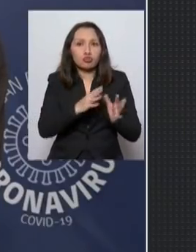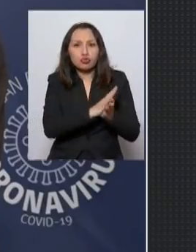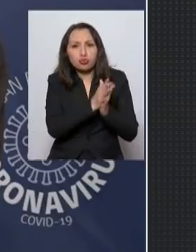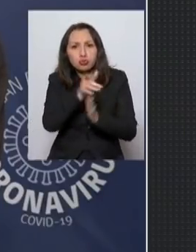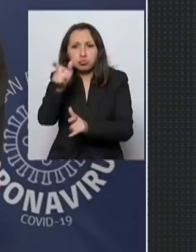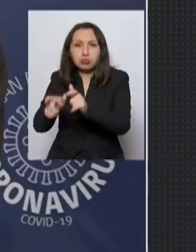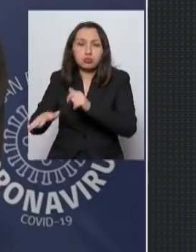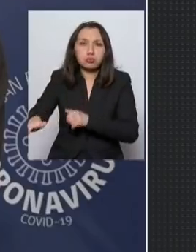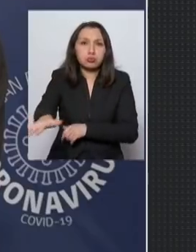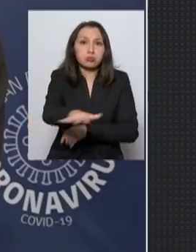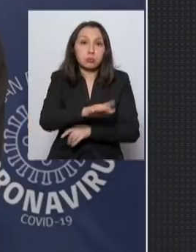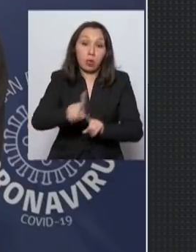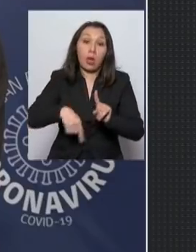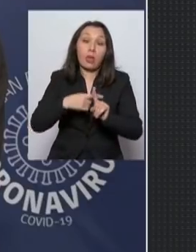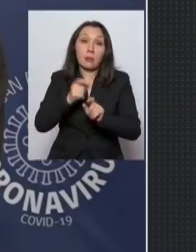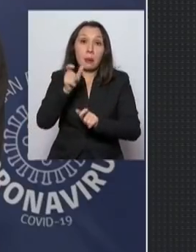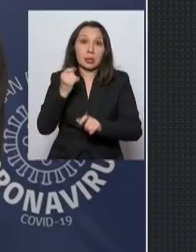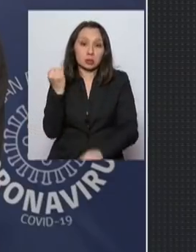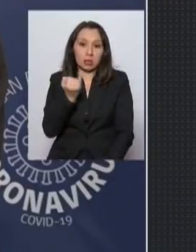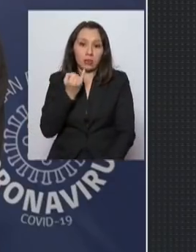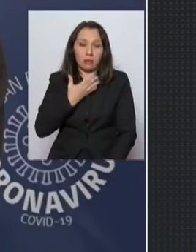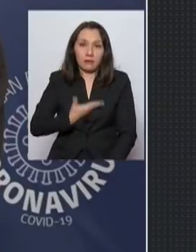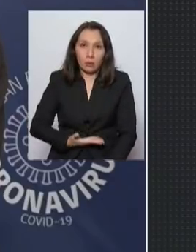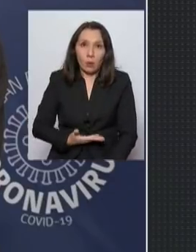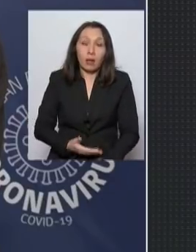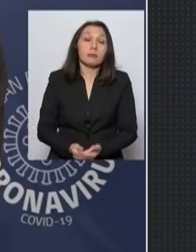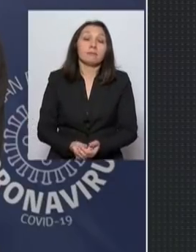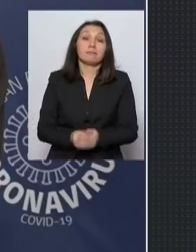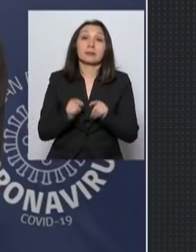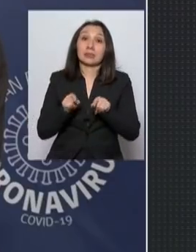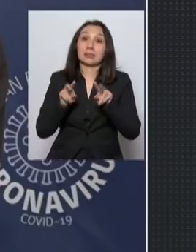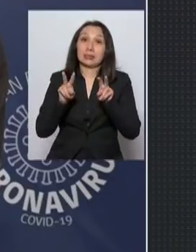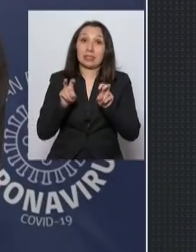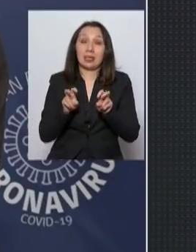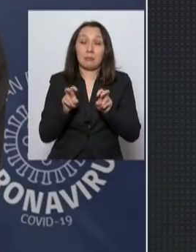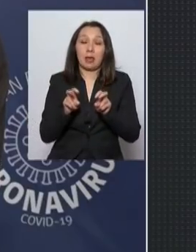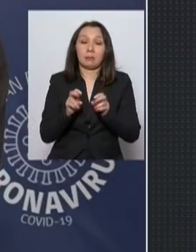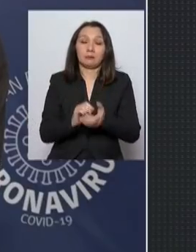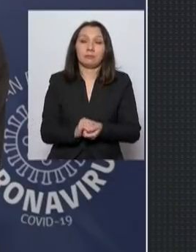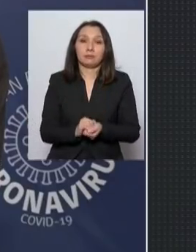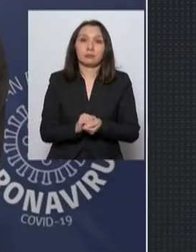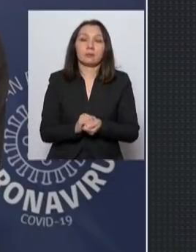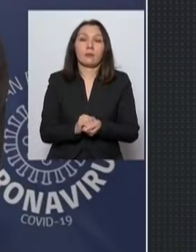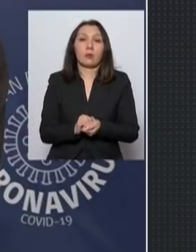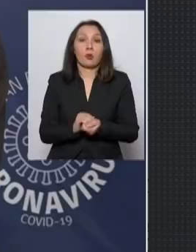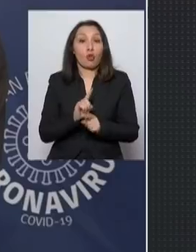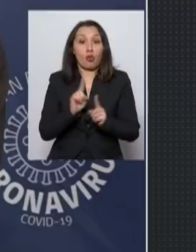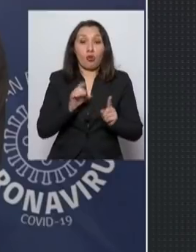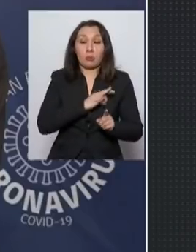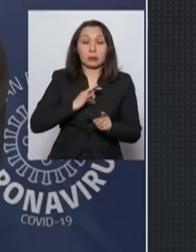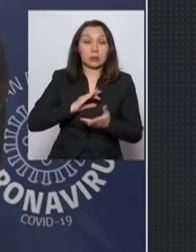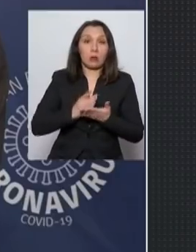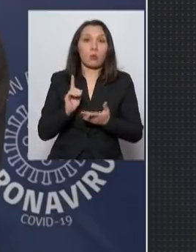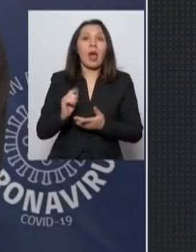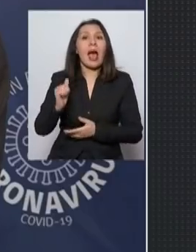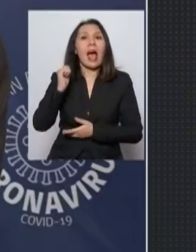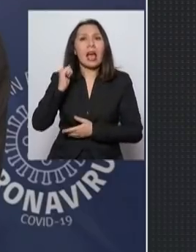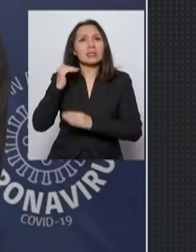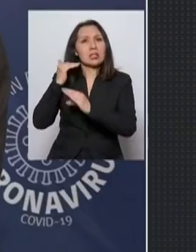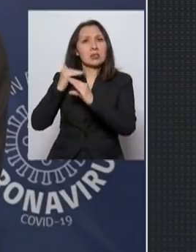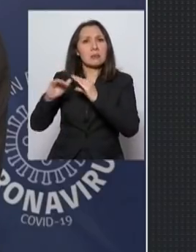colectivos de personas y además de personas individuales. En ese contexto, no el Ministerio de Salud, ayer salió un